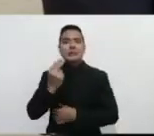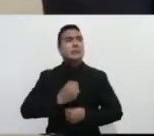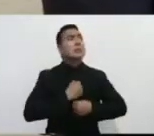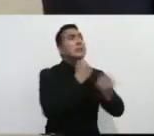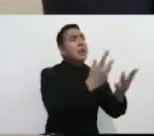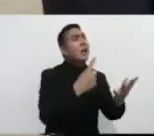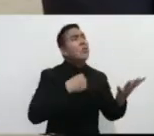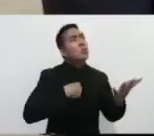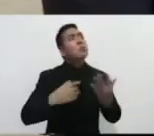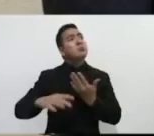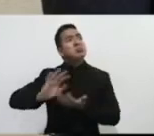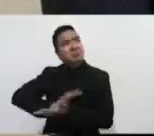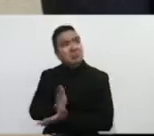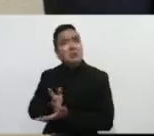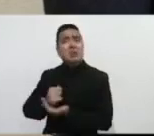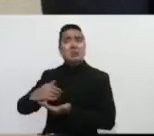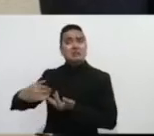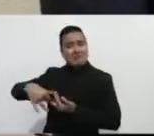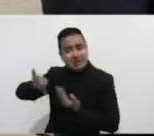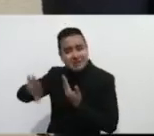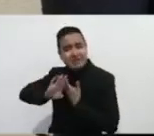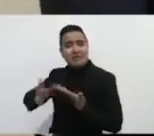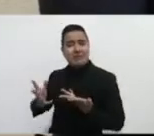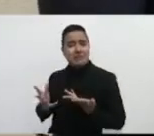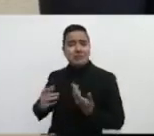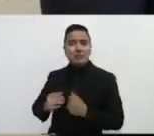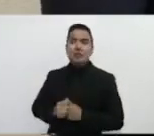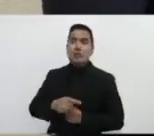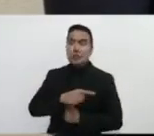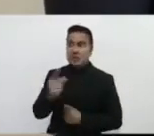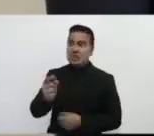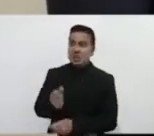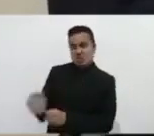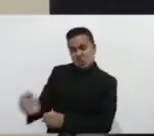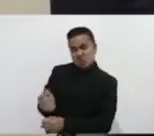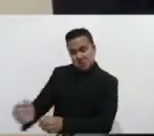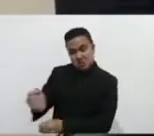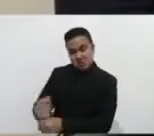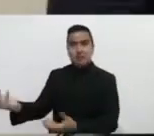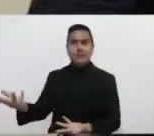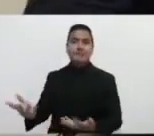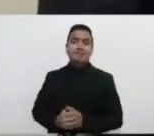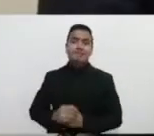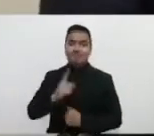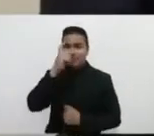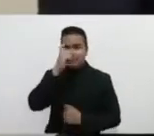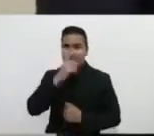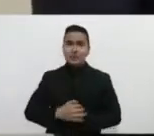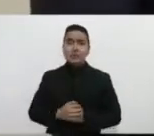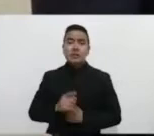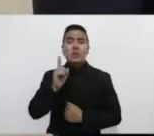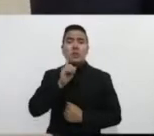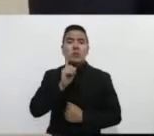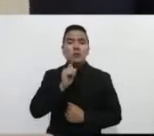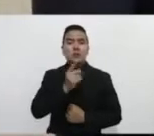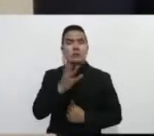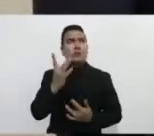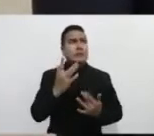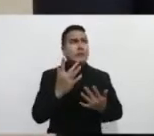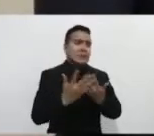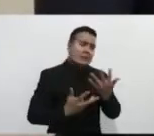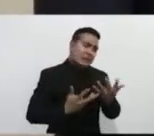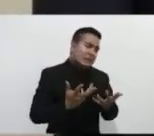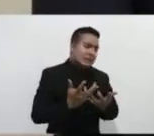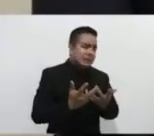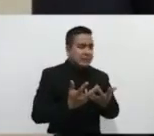que obviamente, pues las mujeres denuncien, ¿no? Pues eso es importantísimo, sí, Gaby. Luego si no denuncian, las presionan. Claro, y